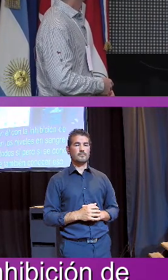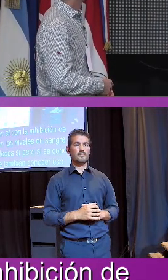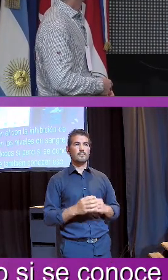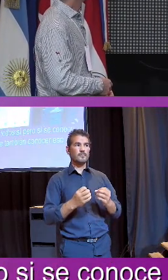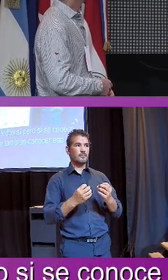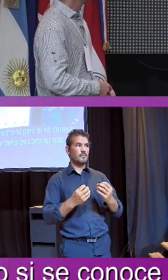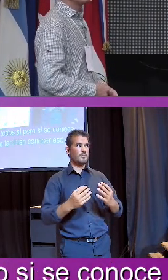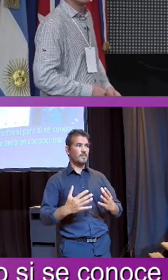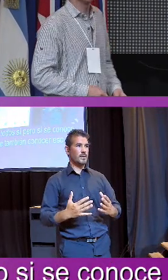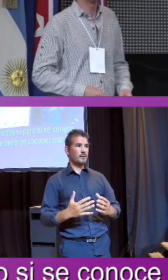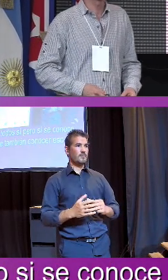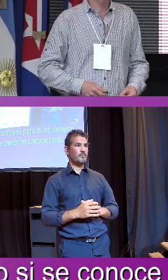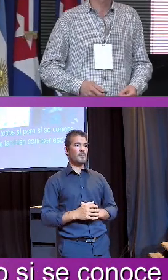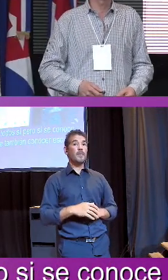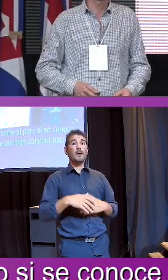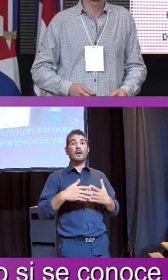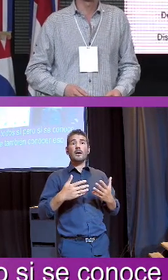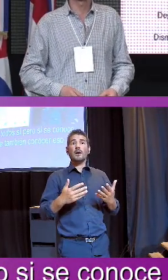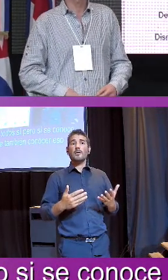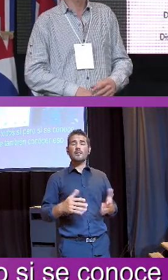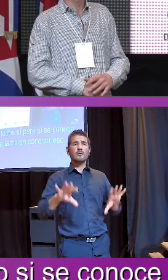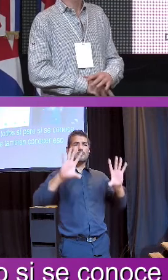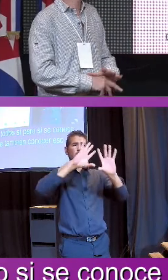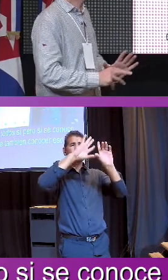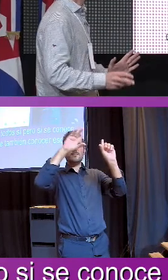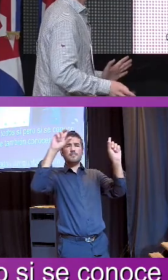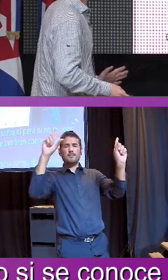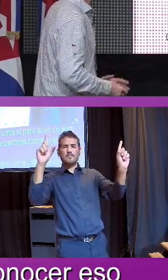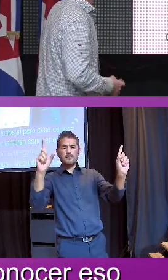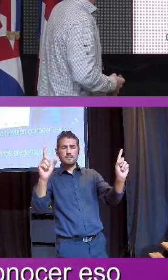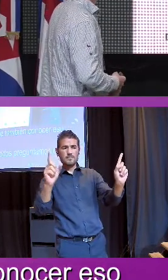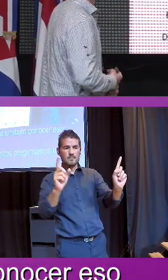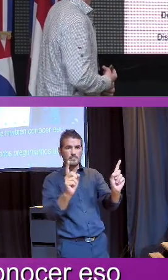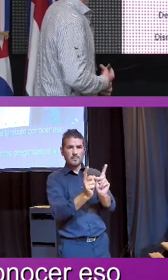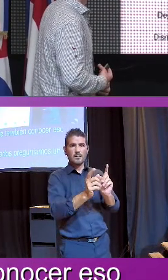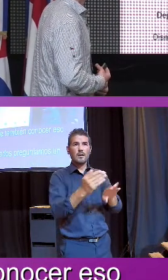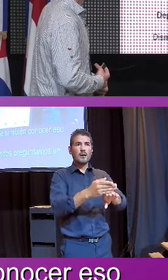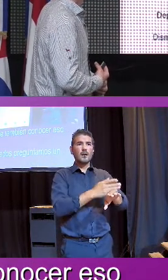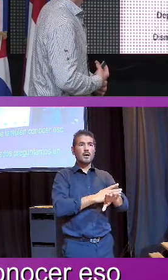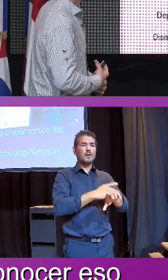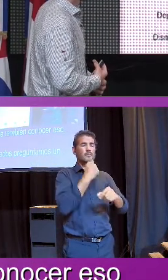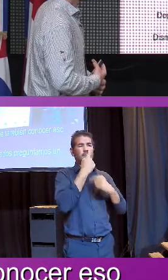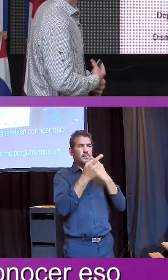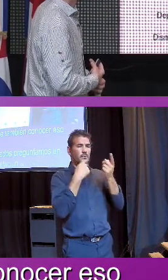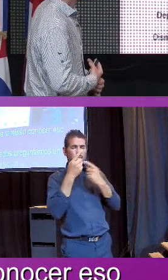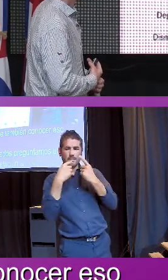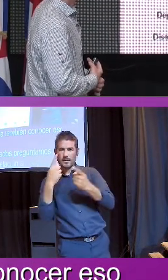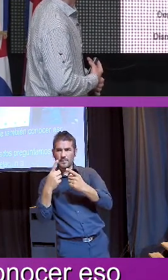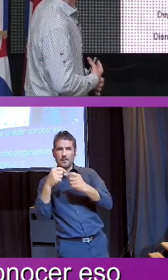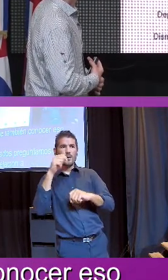Bueno, ¿y qué nos describen de los resultados? Preguntamos un montón de cosas. Esto es en relación a